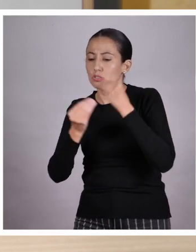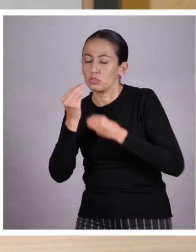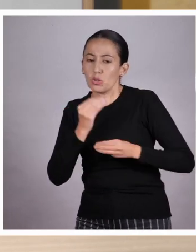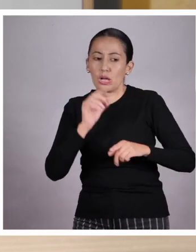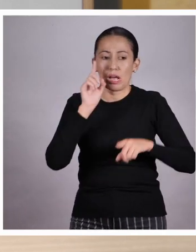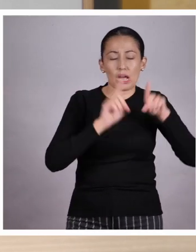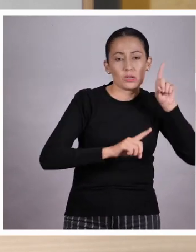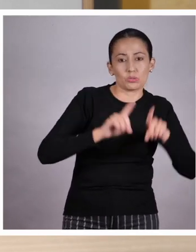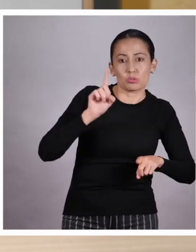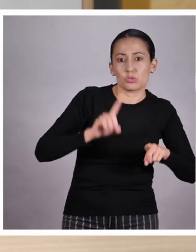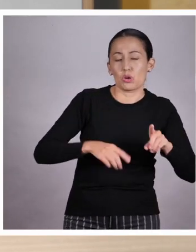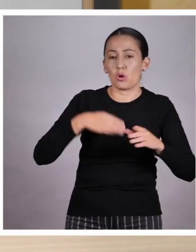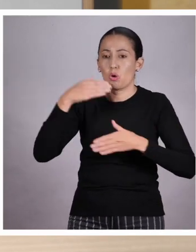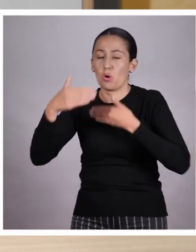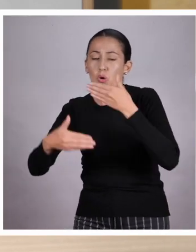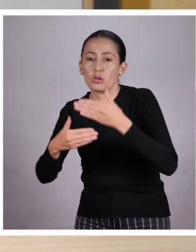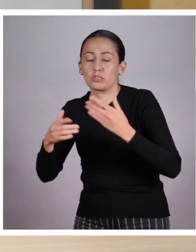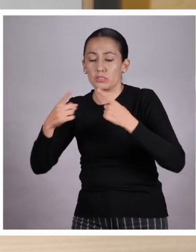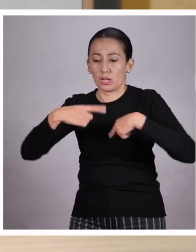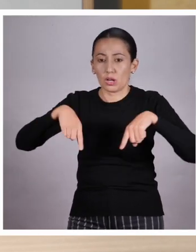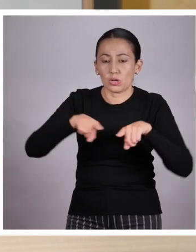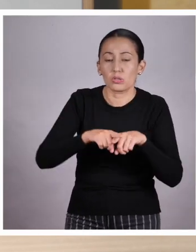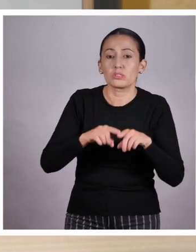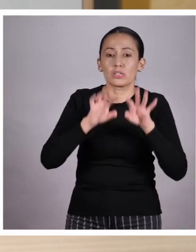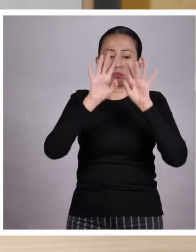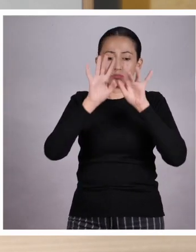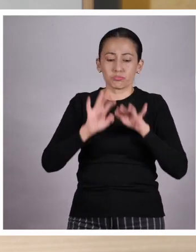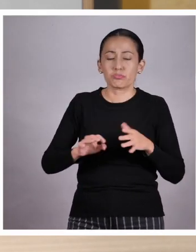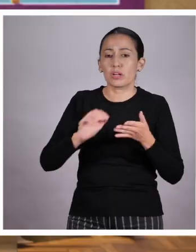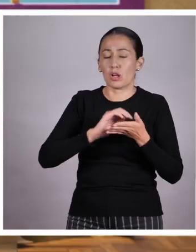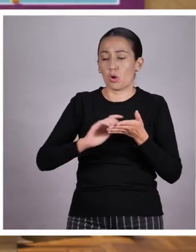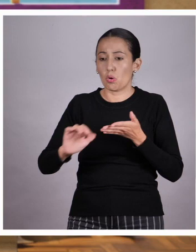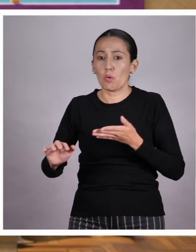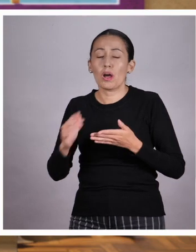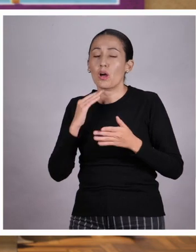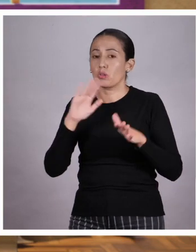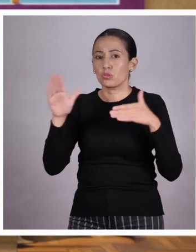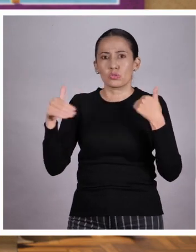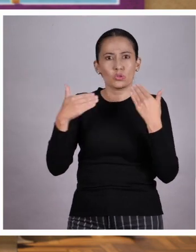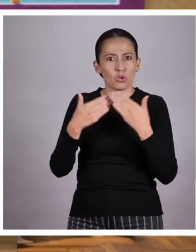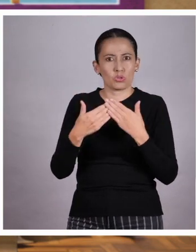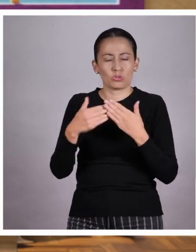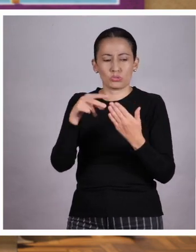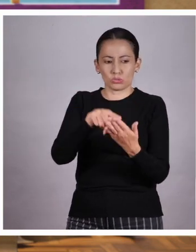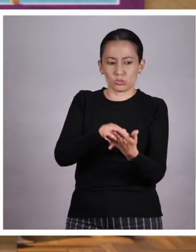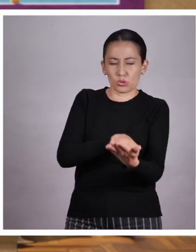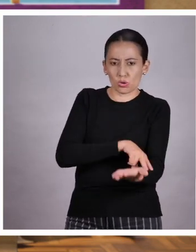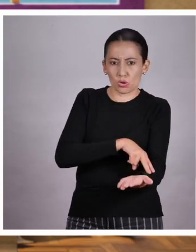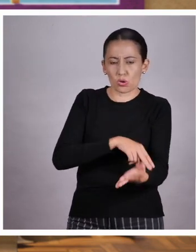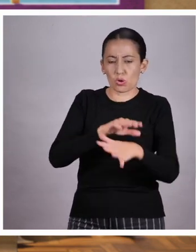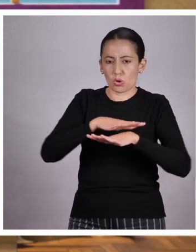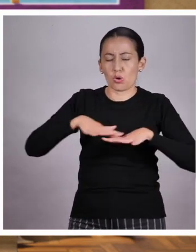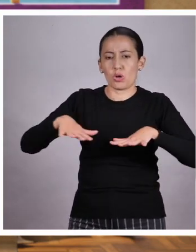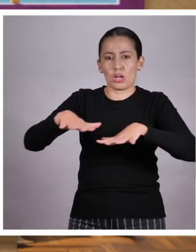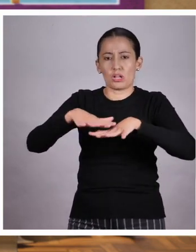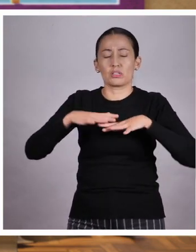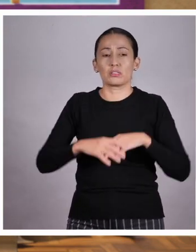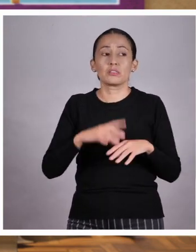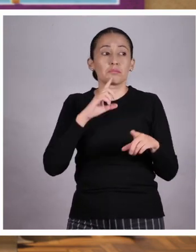la vestimenta, las narraciones orales, escritas, es decir, la cultura. Todos esos rasgos otorgan identidad a un pueblo.